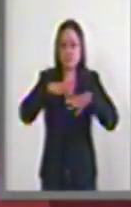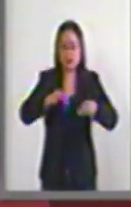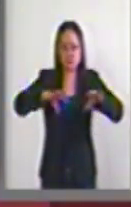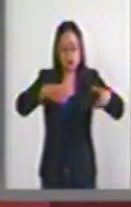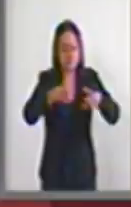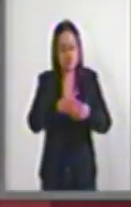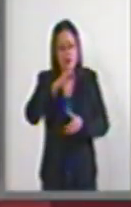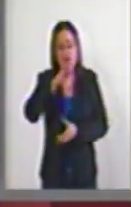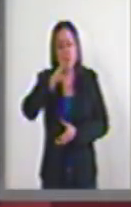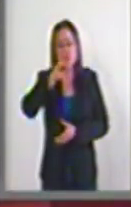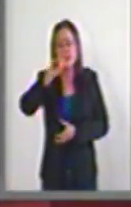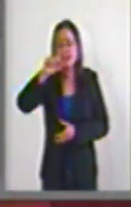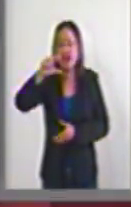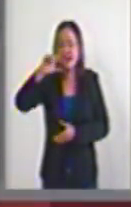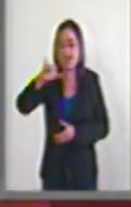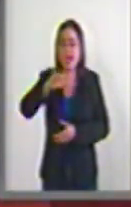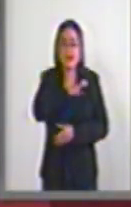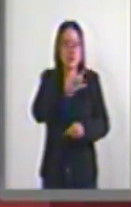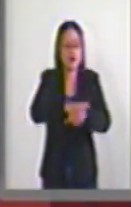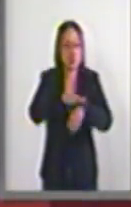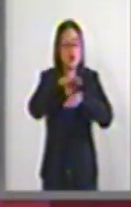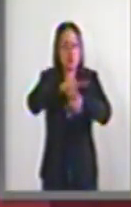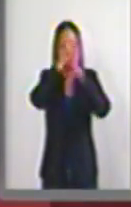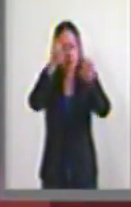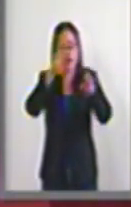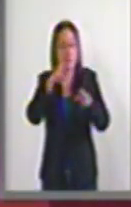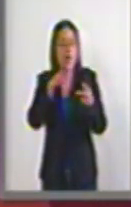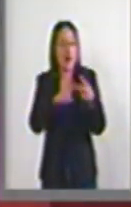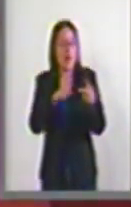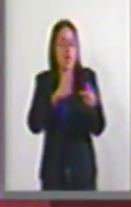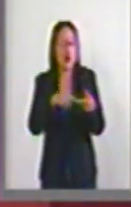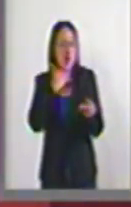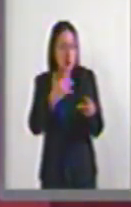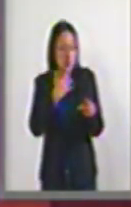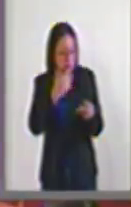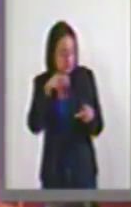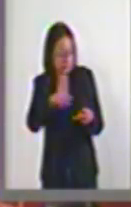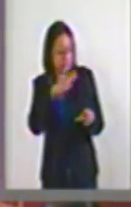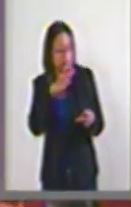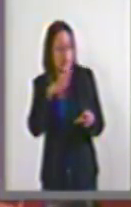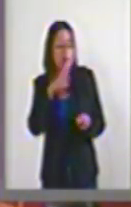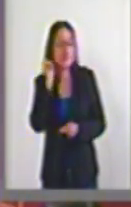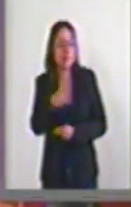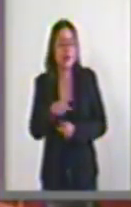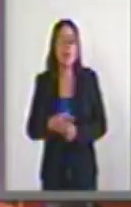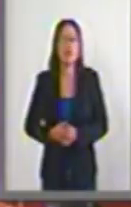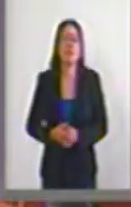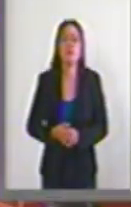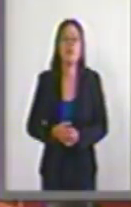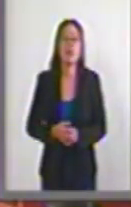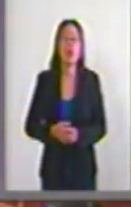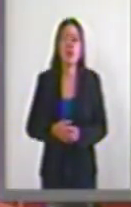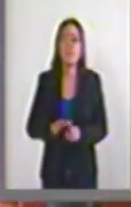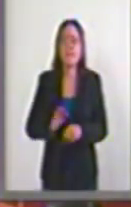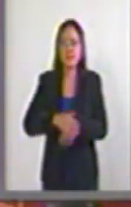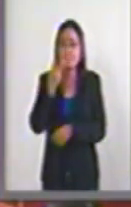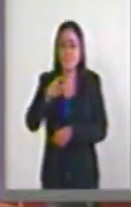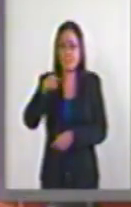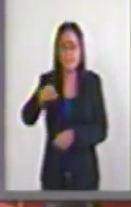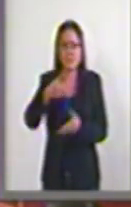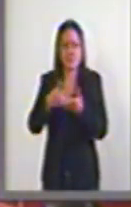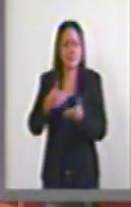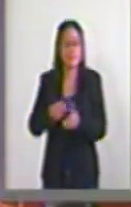una fiscalía especializada en materia de delitos relacionados con hechos de corrupción, ello en virtud de que la